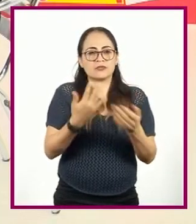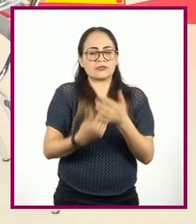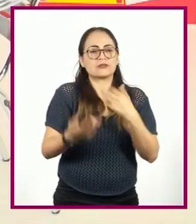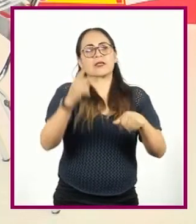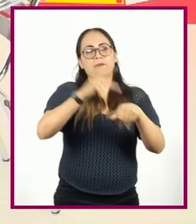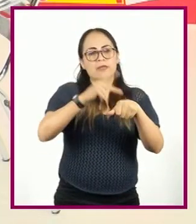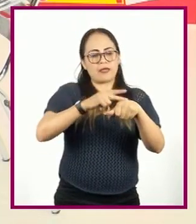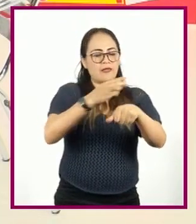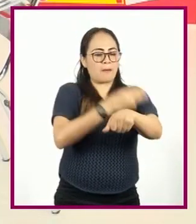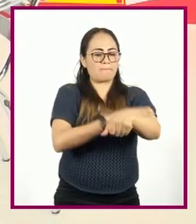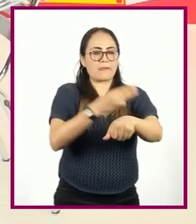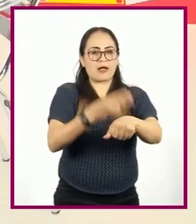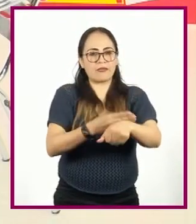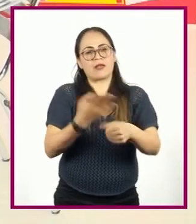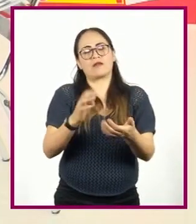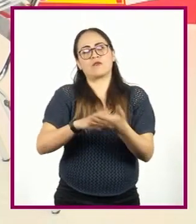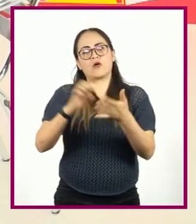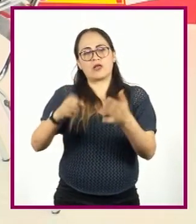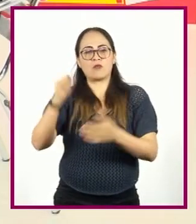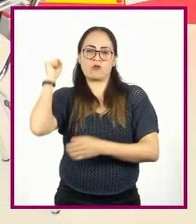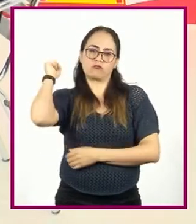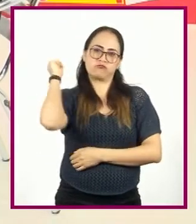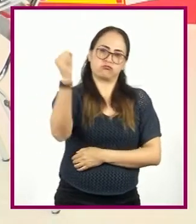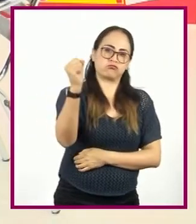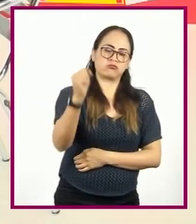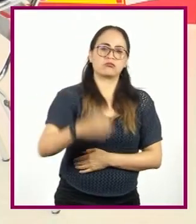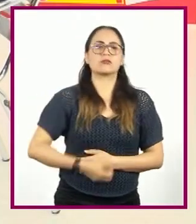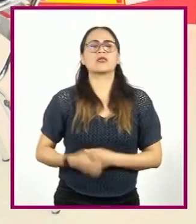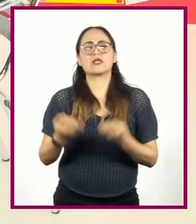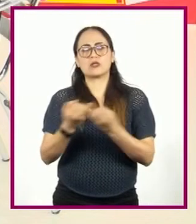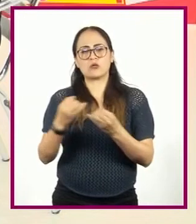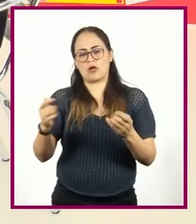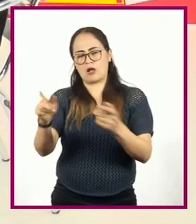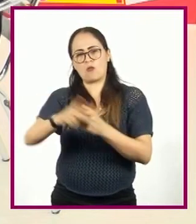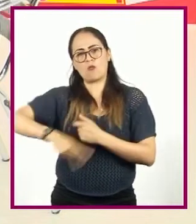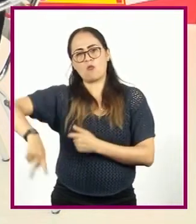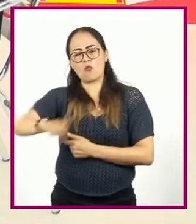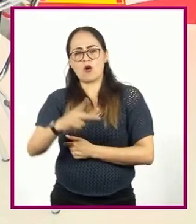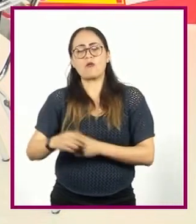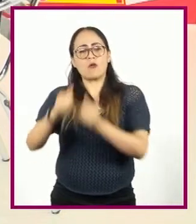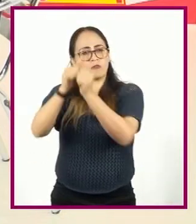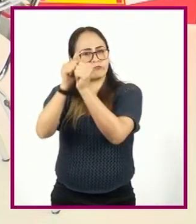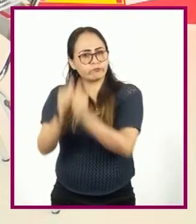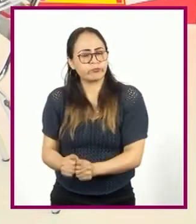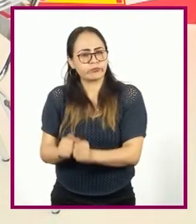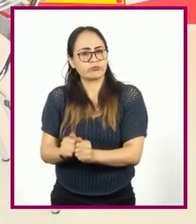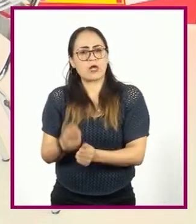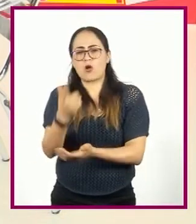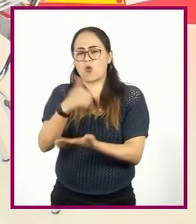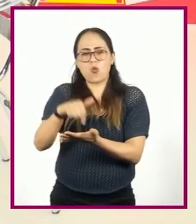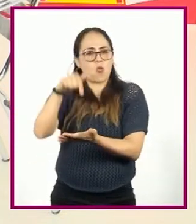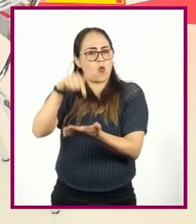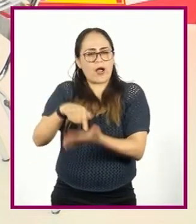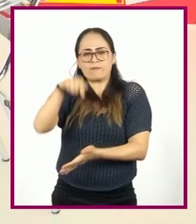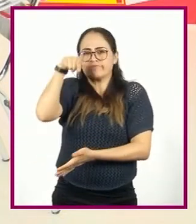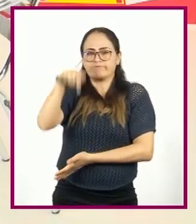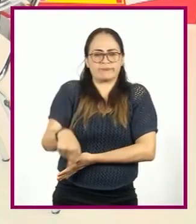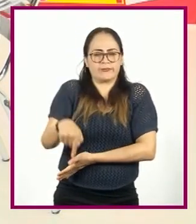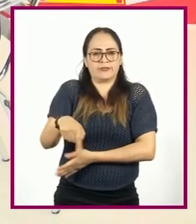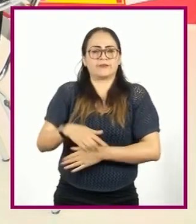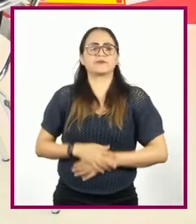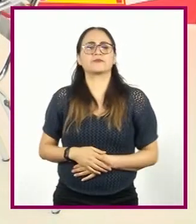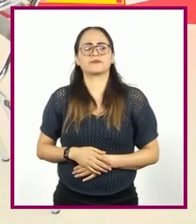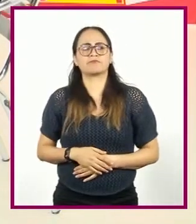maderas como lanzas, mientras que los pueblos sedentarios se establecieron en un solo lugar. Se